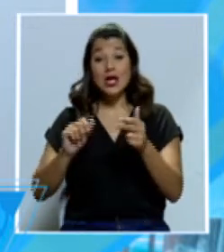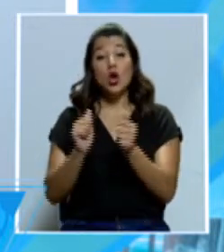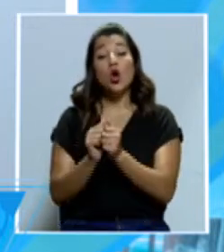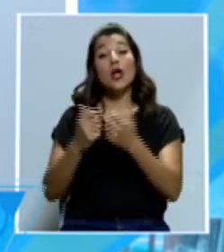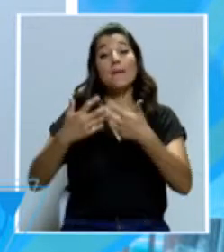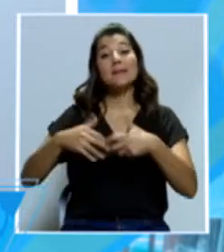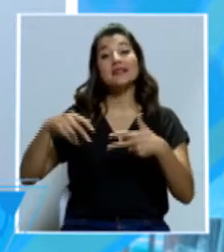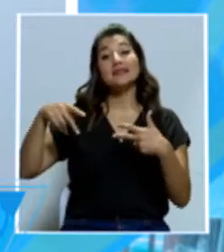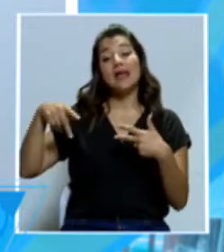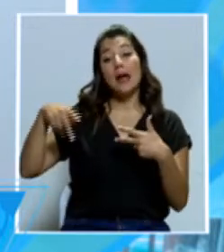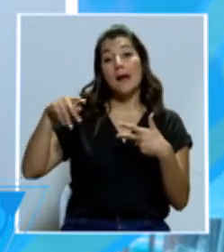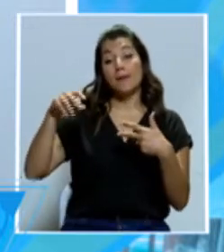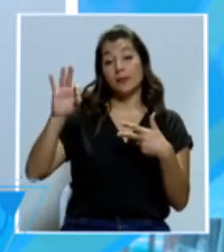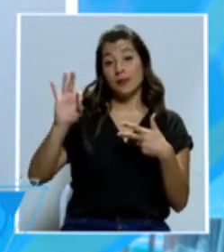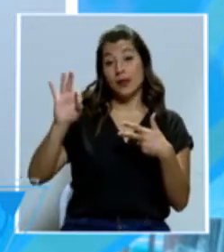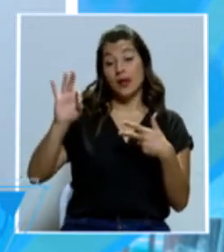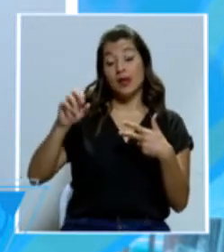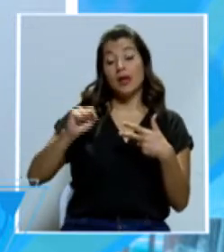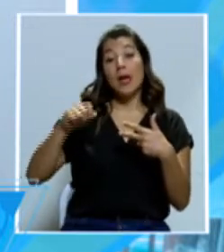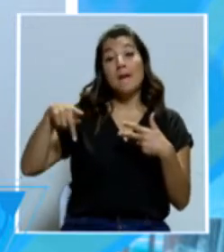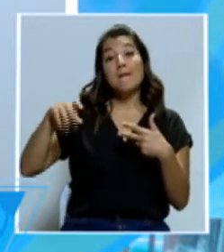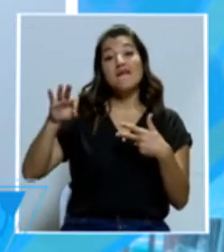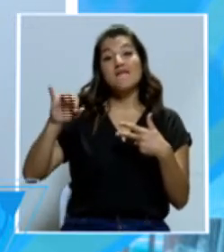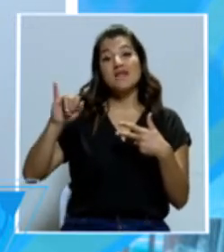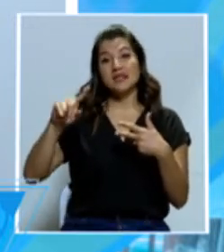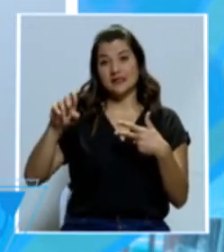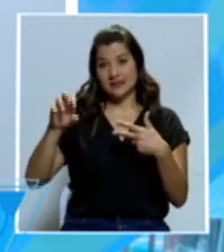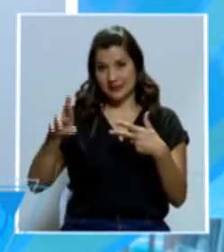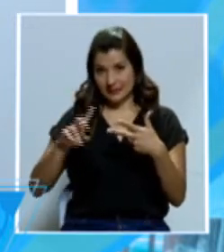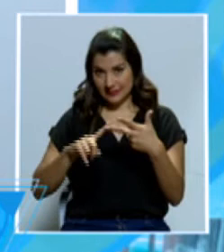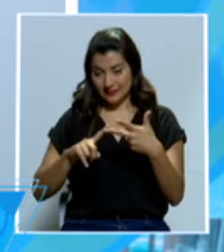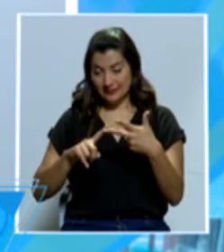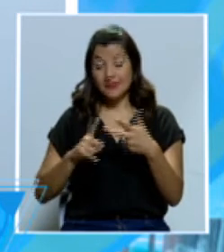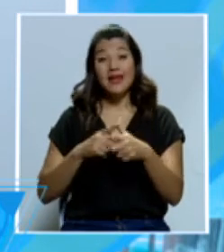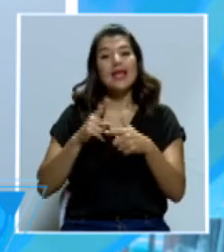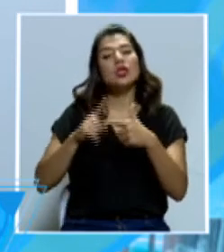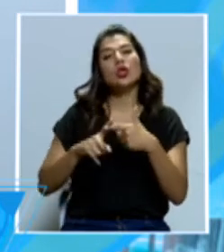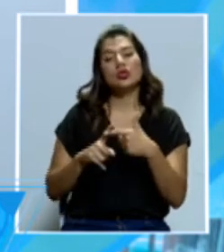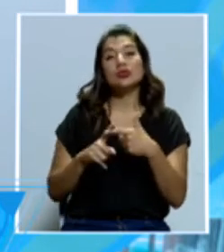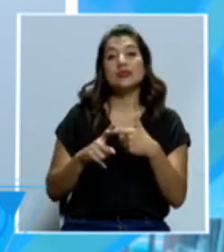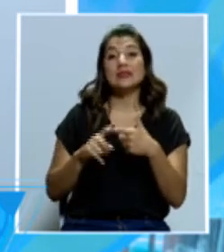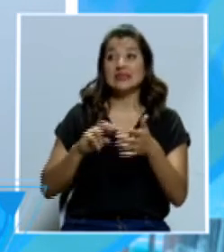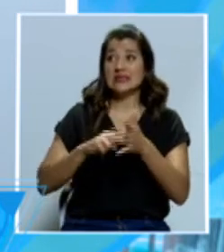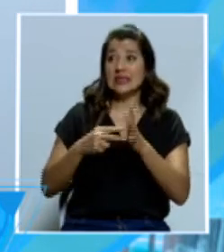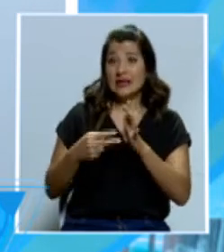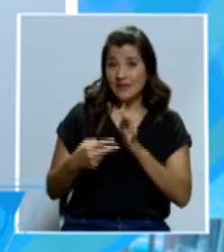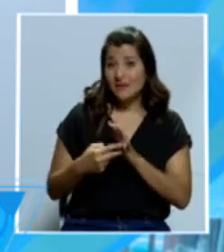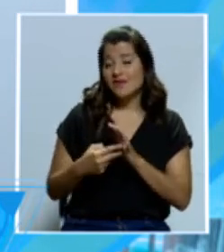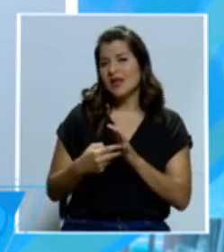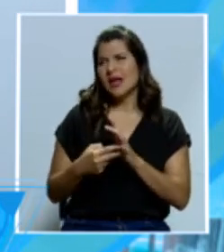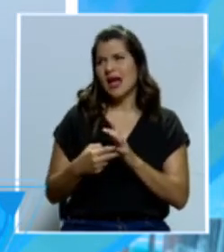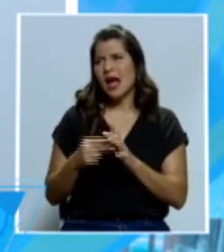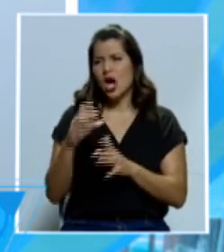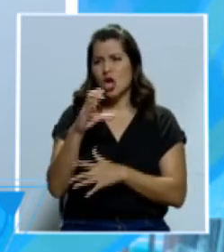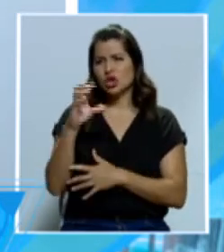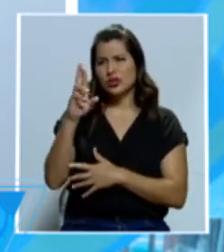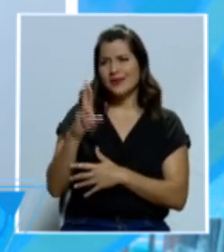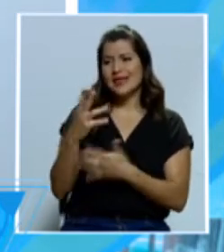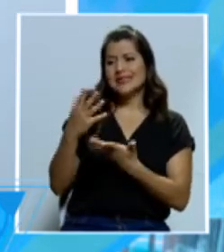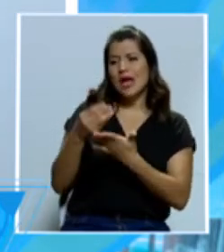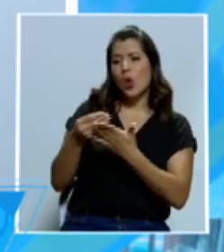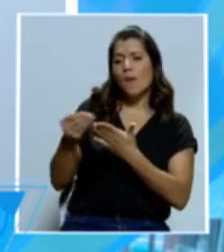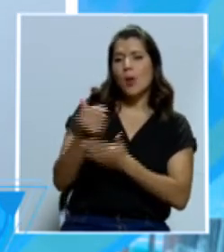Pfizer-BioNTech. Entonces, eso quiere decir que hay vacunas para un 60% aproximadamente de la población.